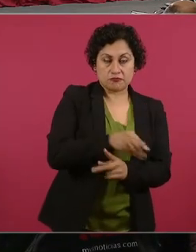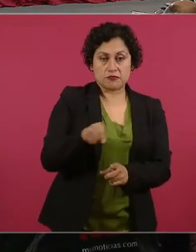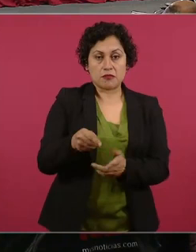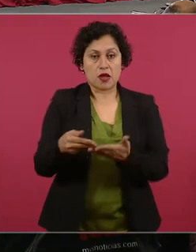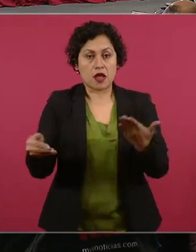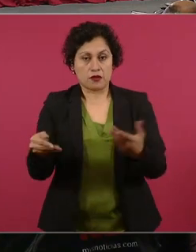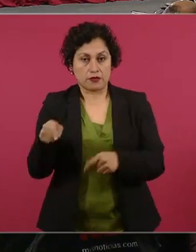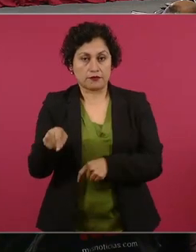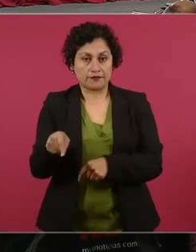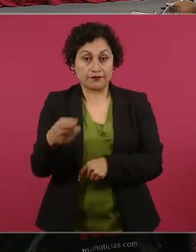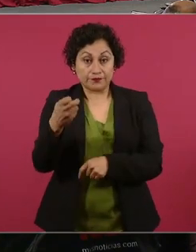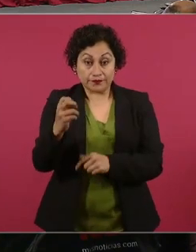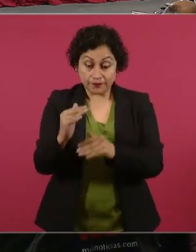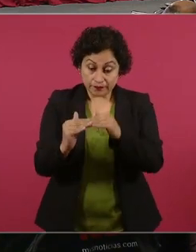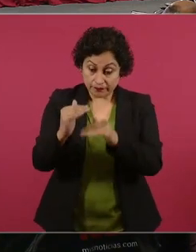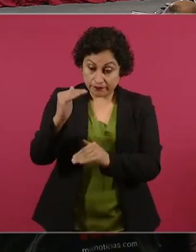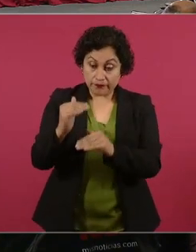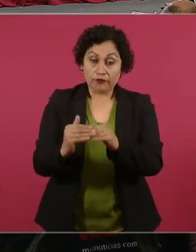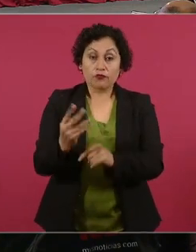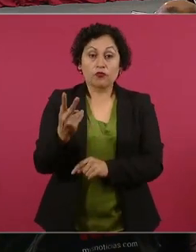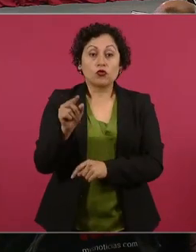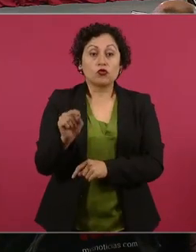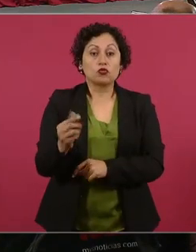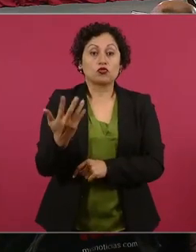Esos 2.5